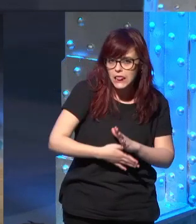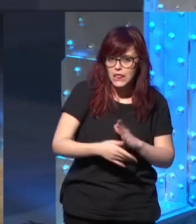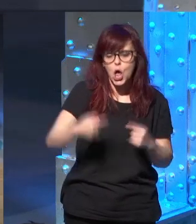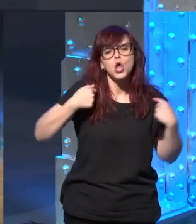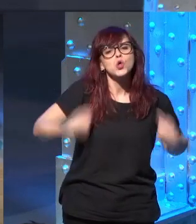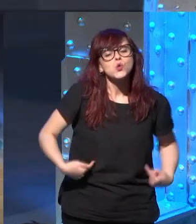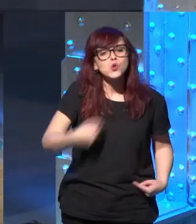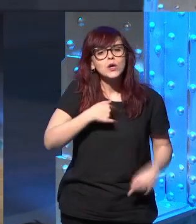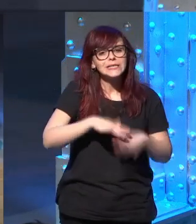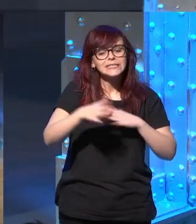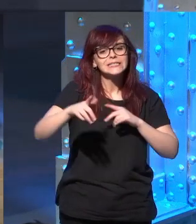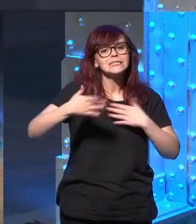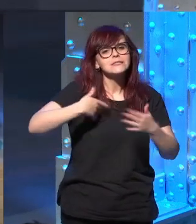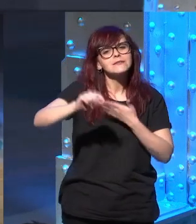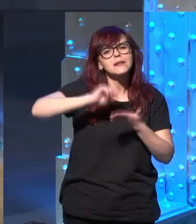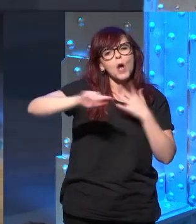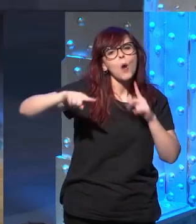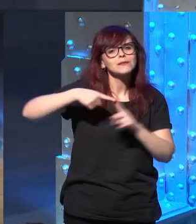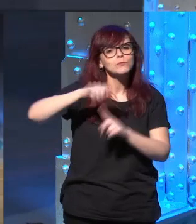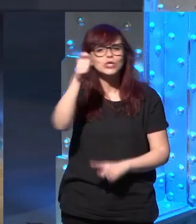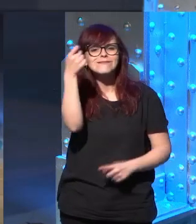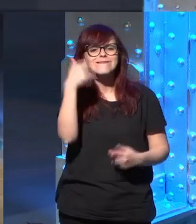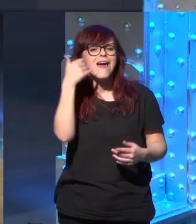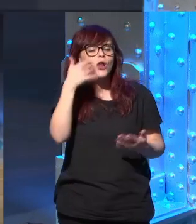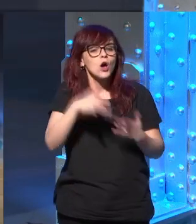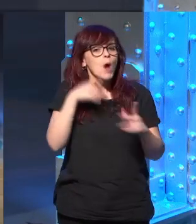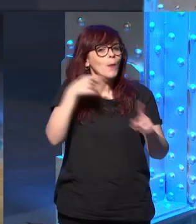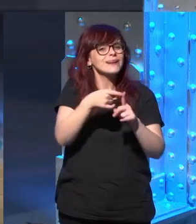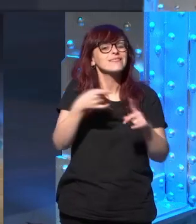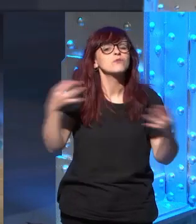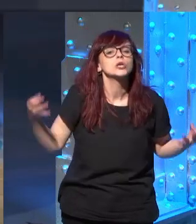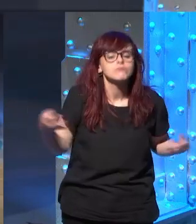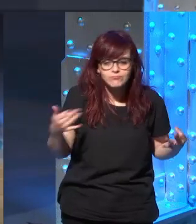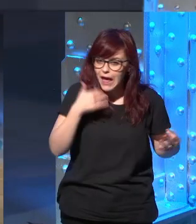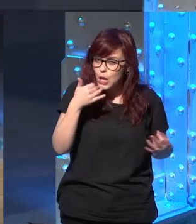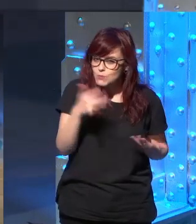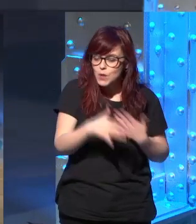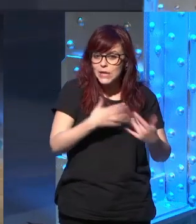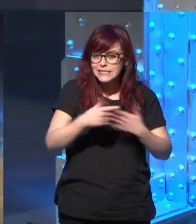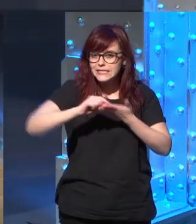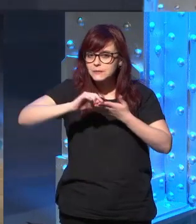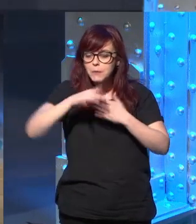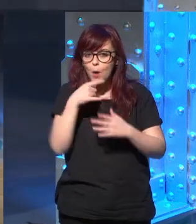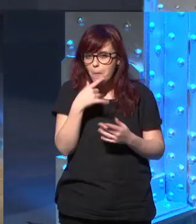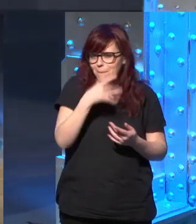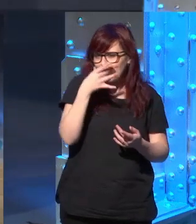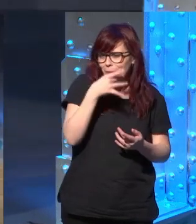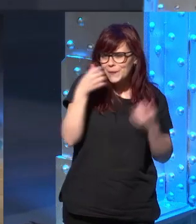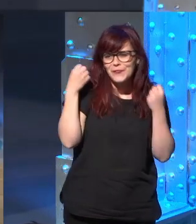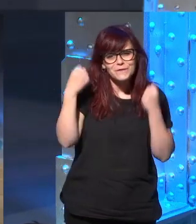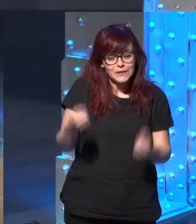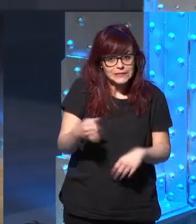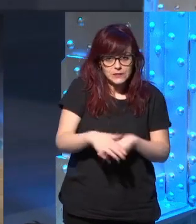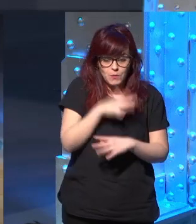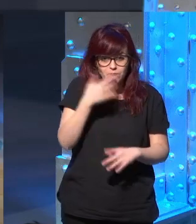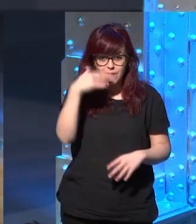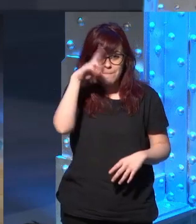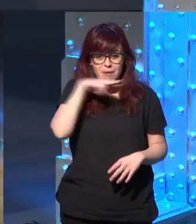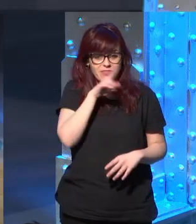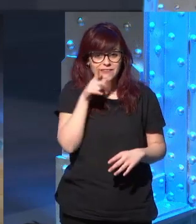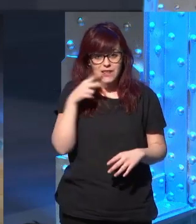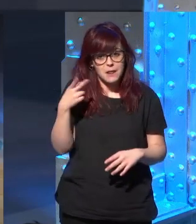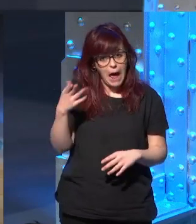yo escribía para conseguir algo. Que tenía un objetivo eso que estaba escribiendo. Porque era una persona muy tímida, tan tímida que nuestros padres,